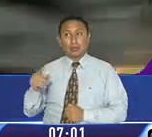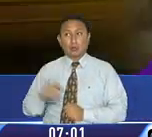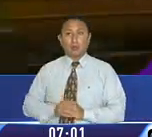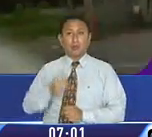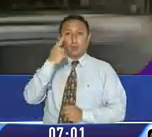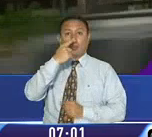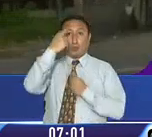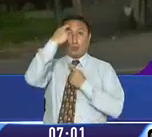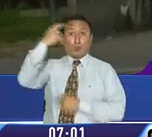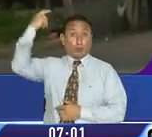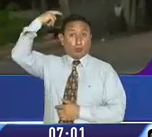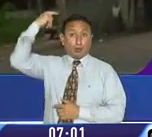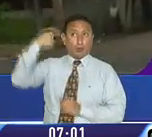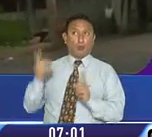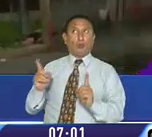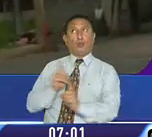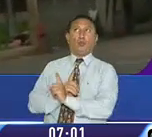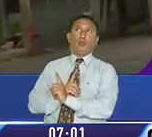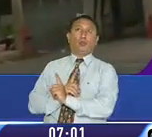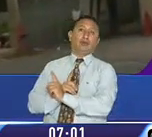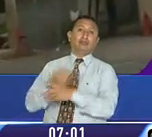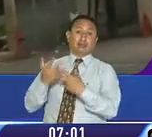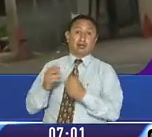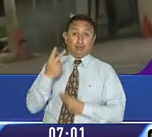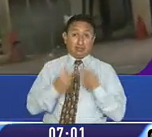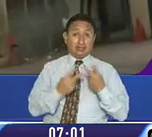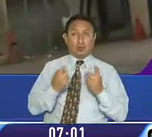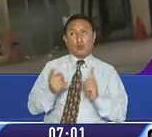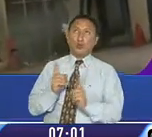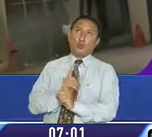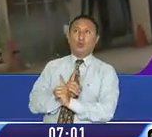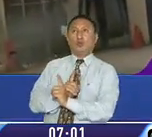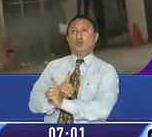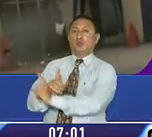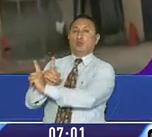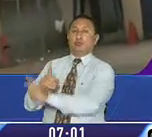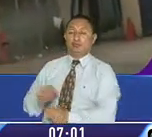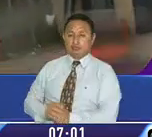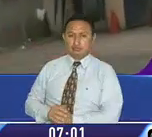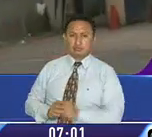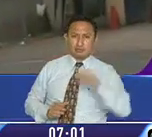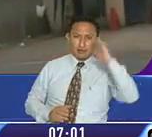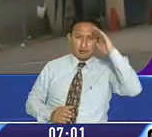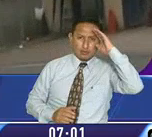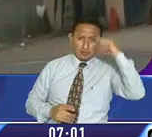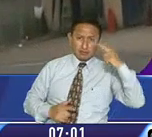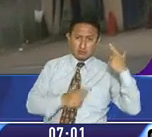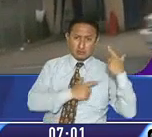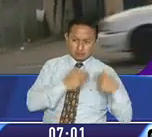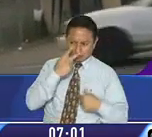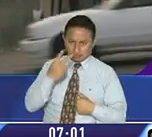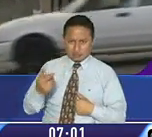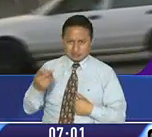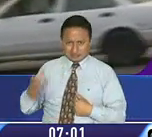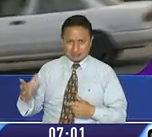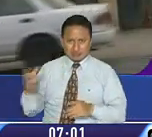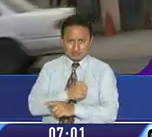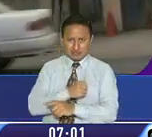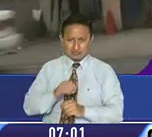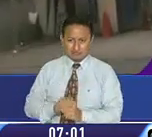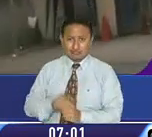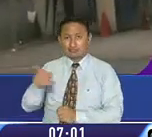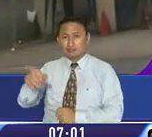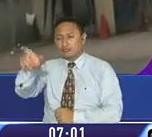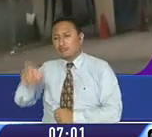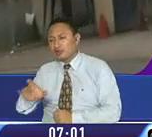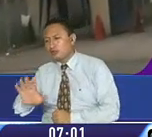también luego de haber hecho la visita a sus familiares. Al percatarse, los miembros de las Fuerzas Armadas los detuvieron, los chequearon y